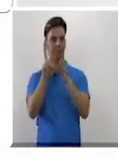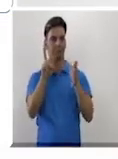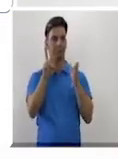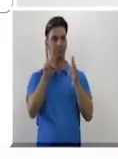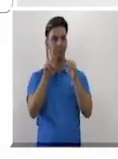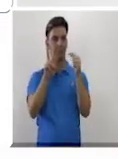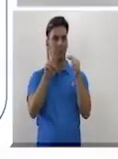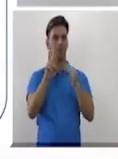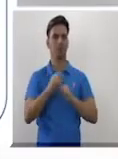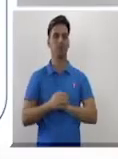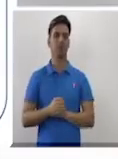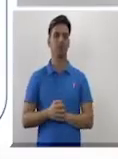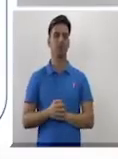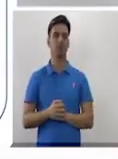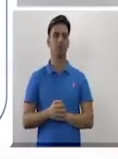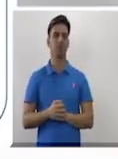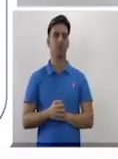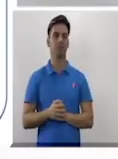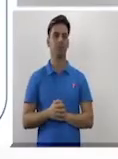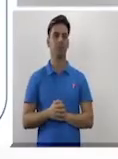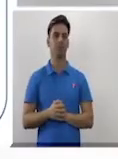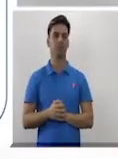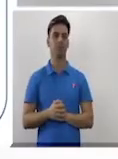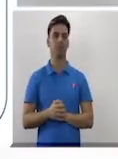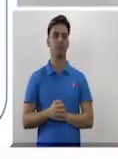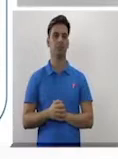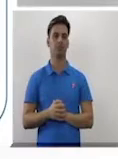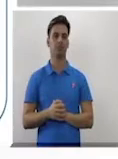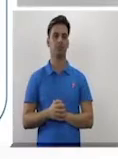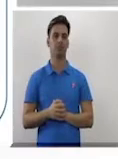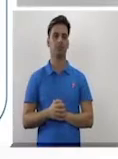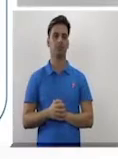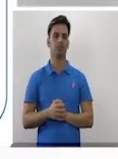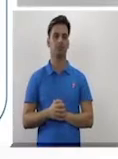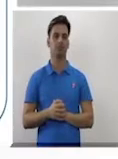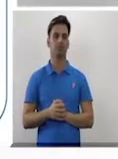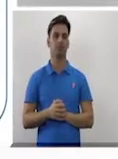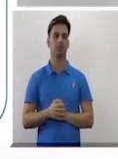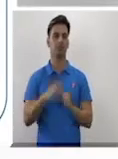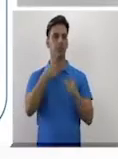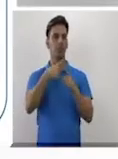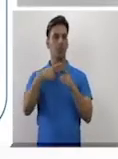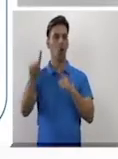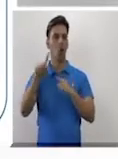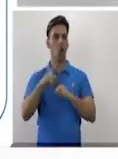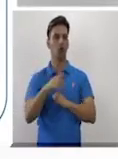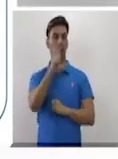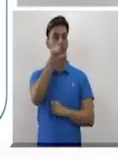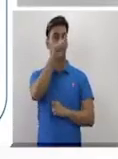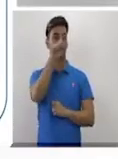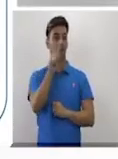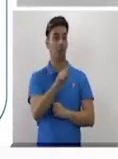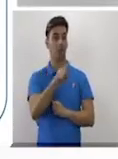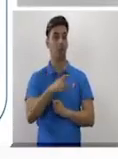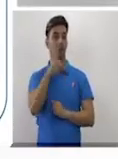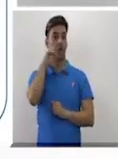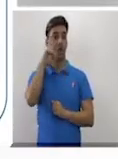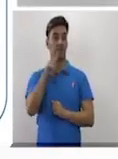verdadera. Vamos a ver el inciso C. La función g no tiene